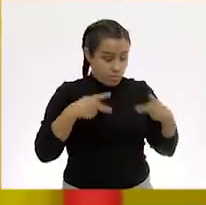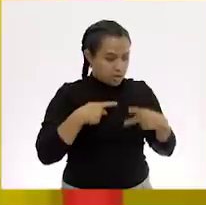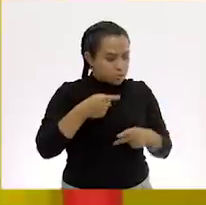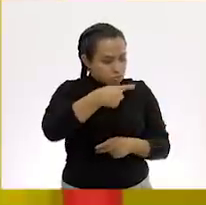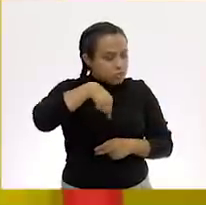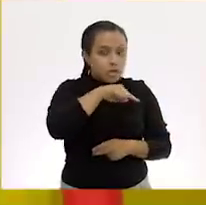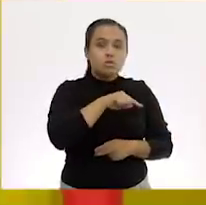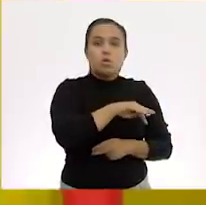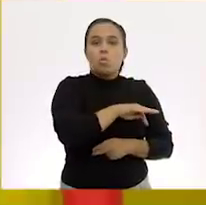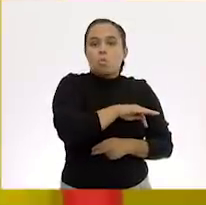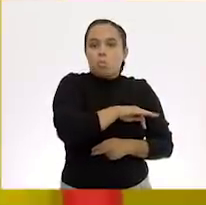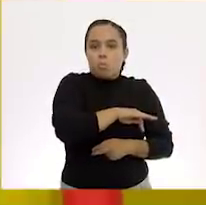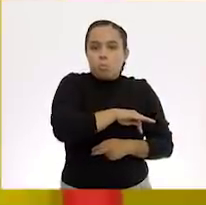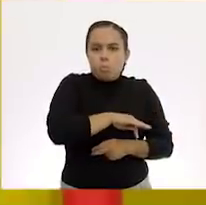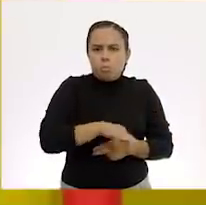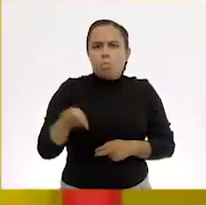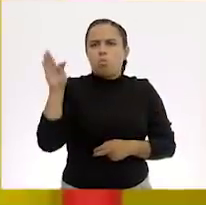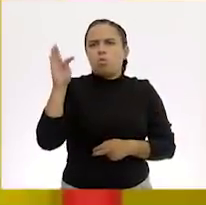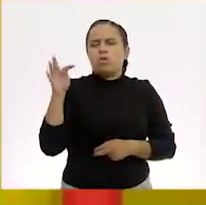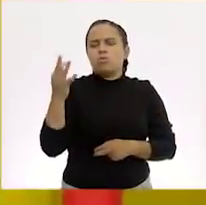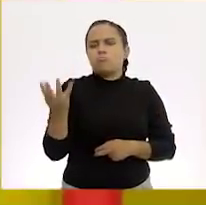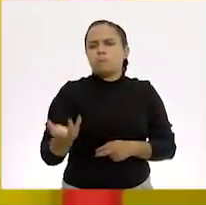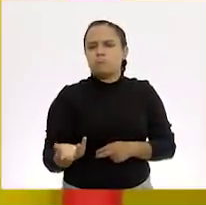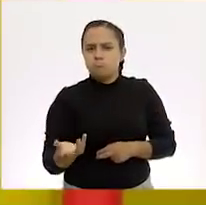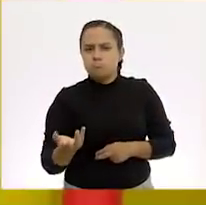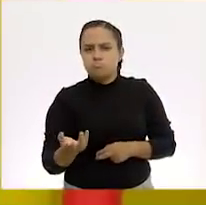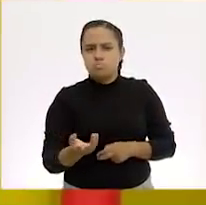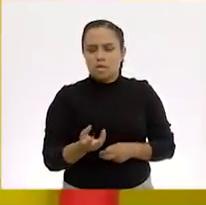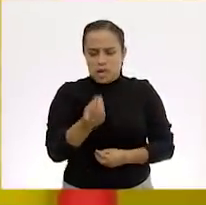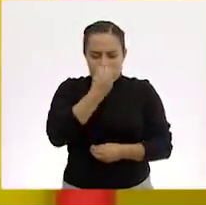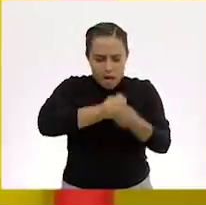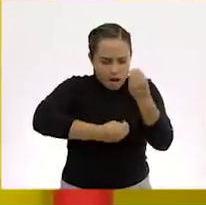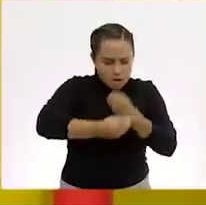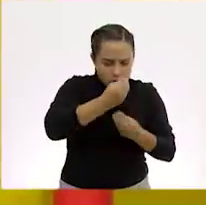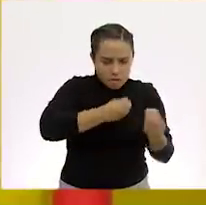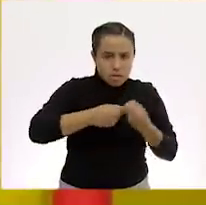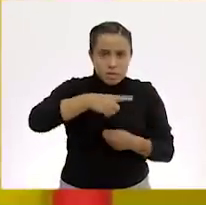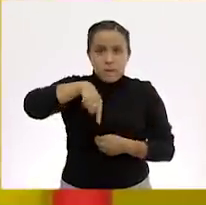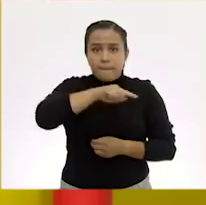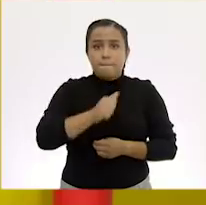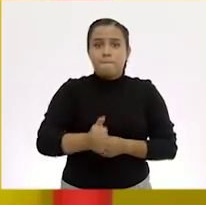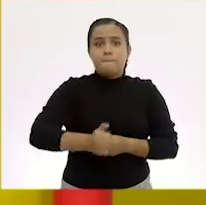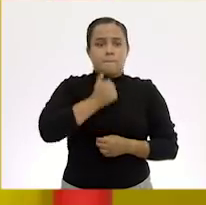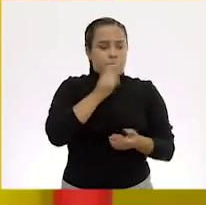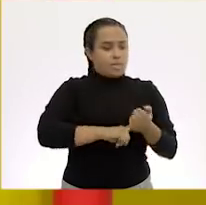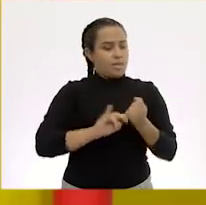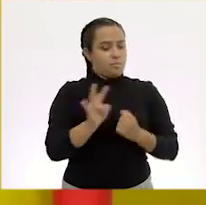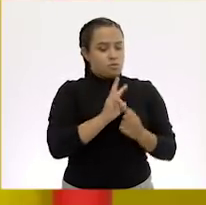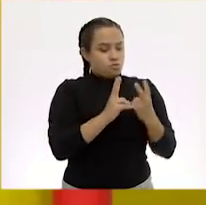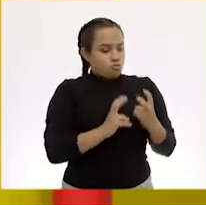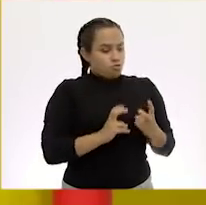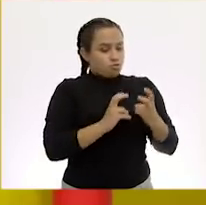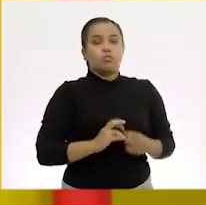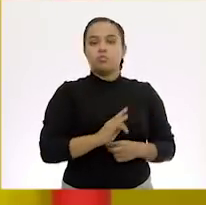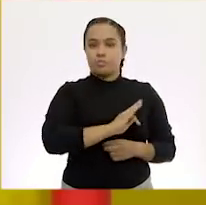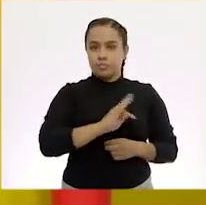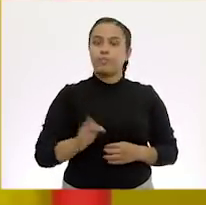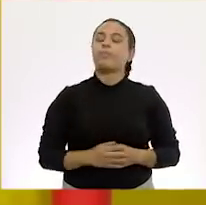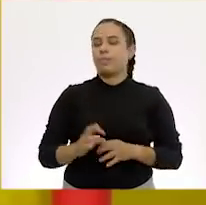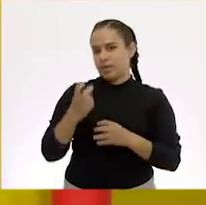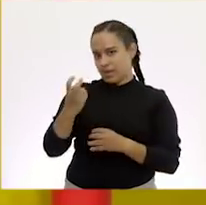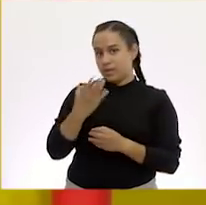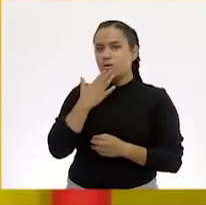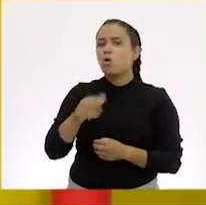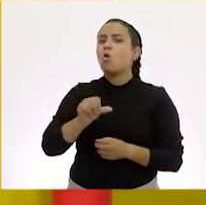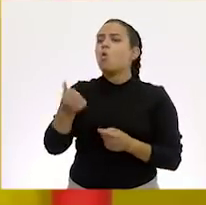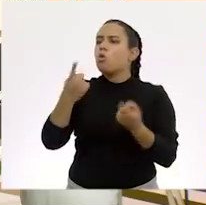la capacidad de alimentarnos y aprovechar los nutrimentos. Muy bien.